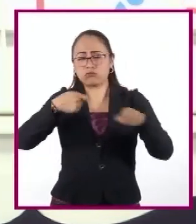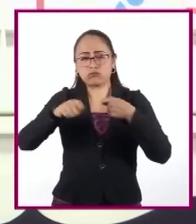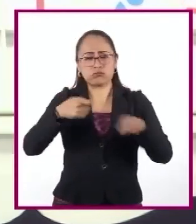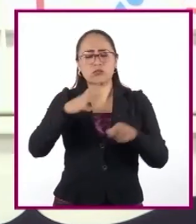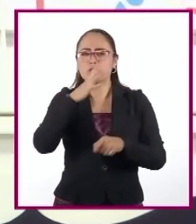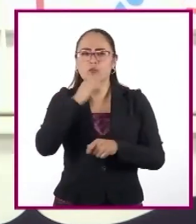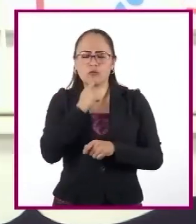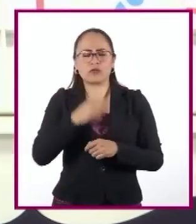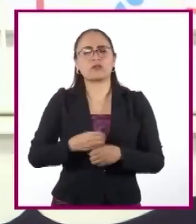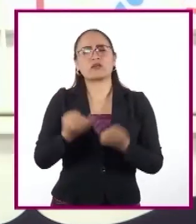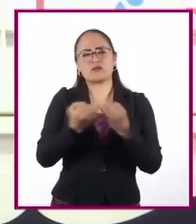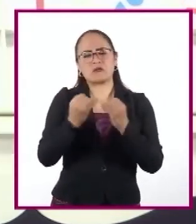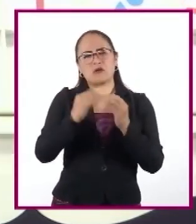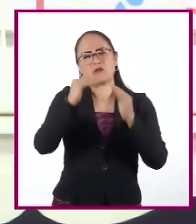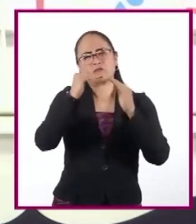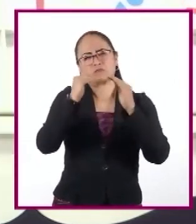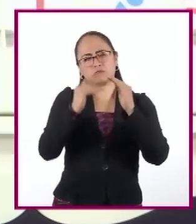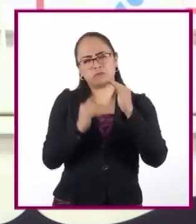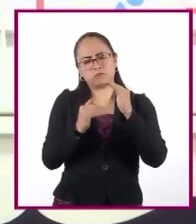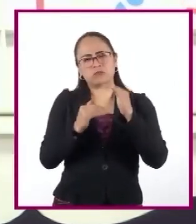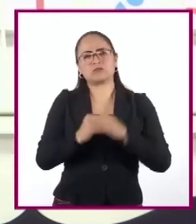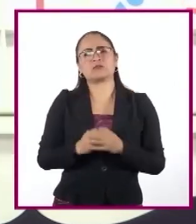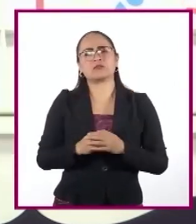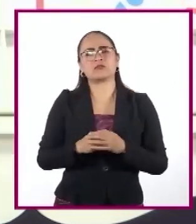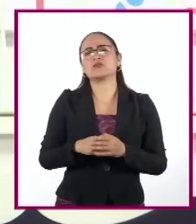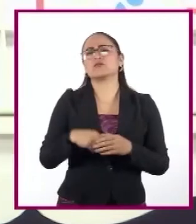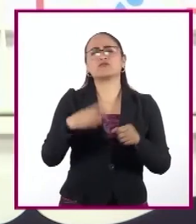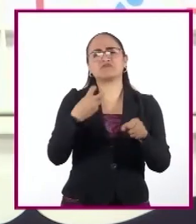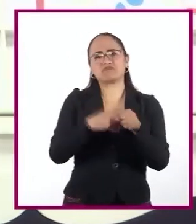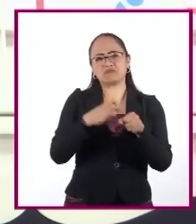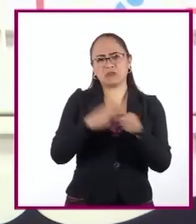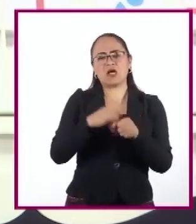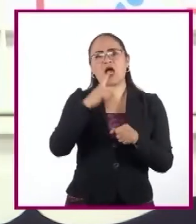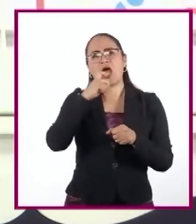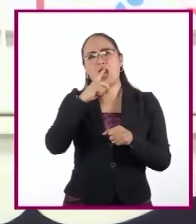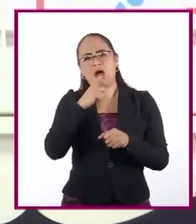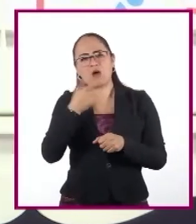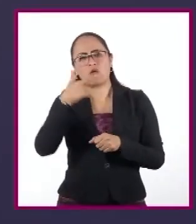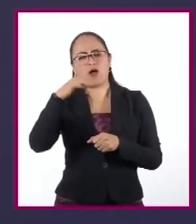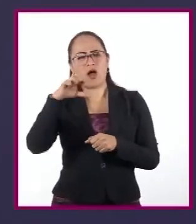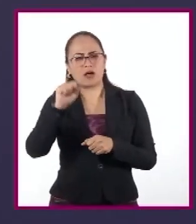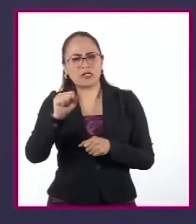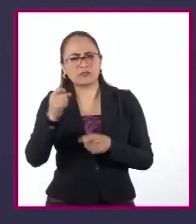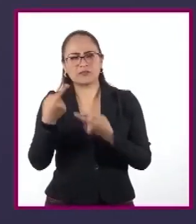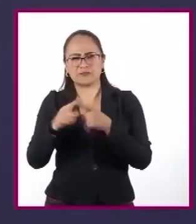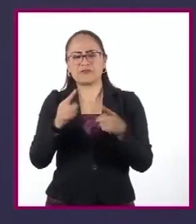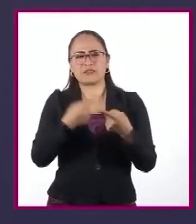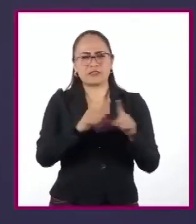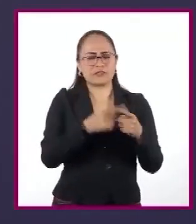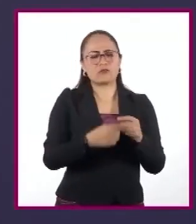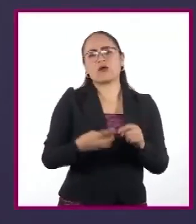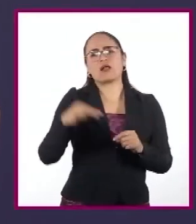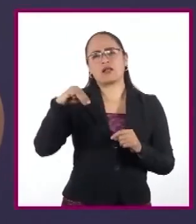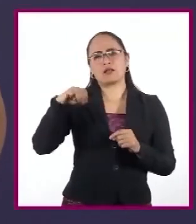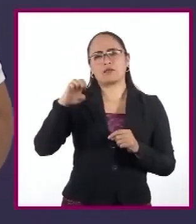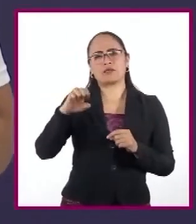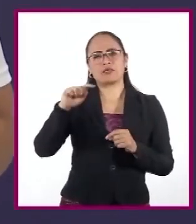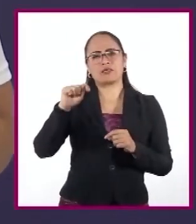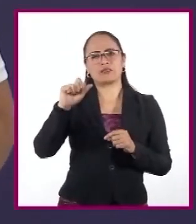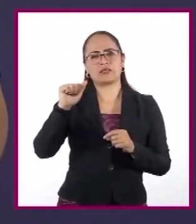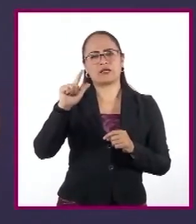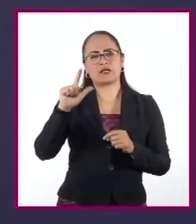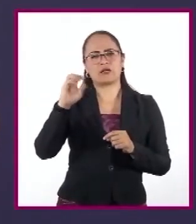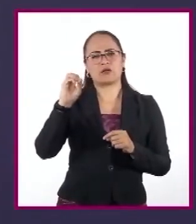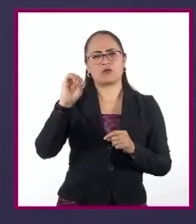baja densidad. Los hay sólidos, líquidos y gases. Los metaloides, por estar en el límite entre